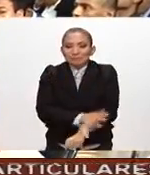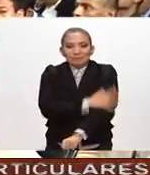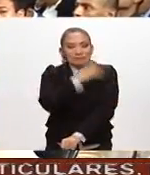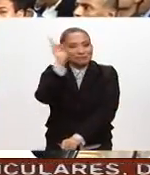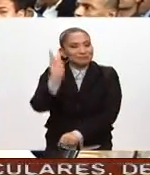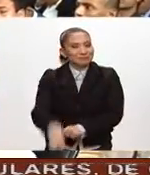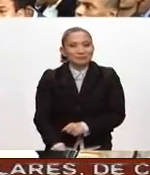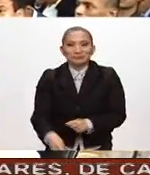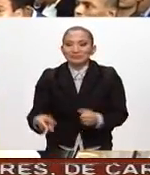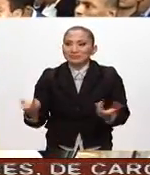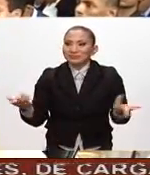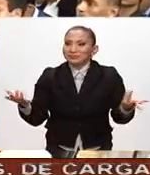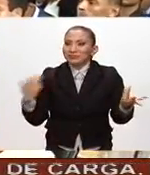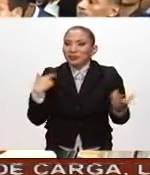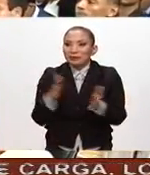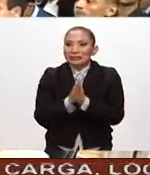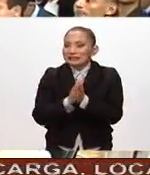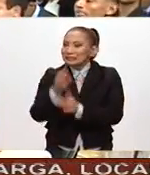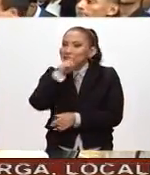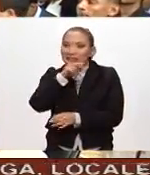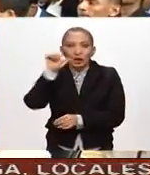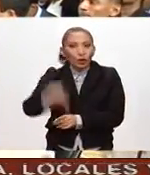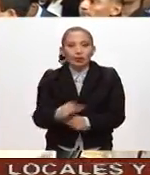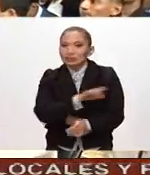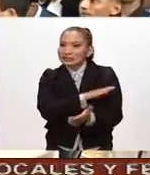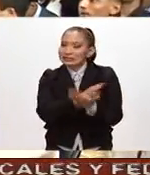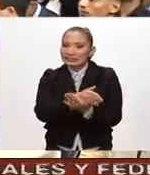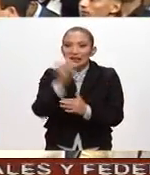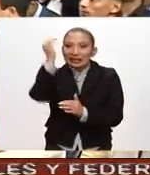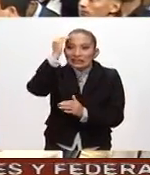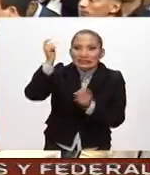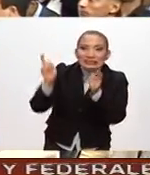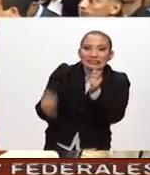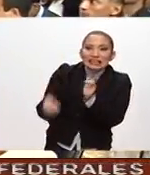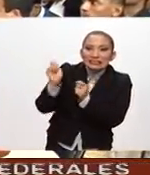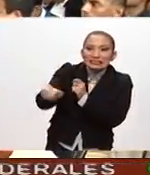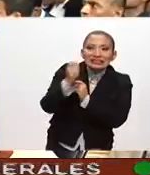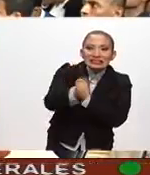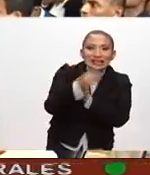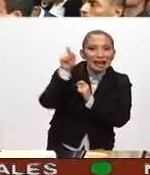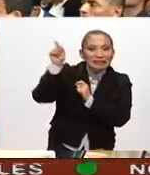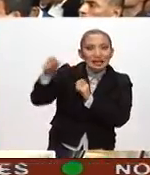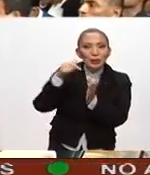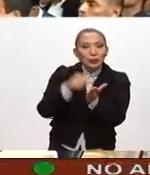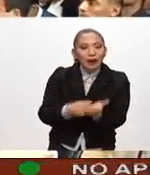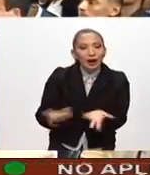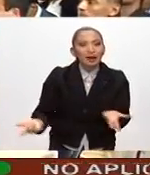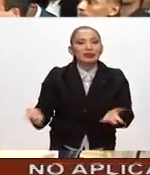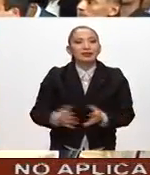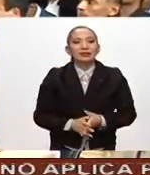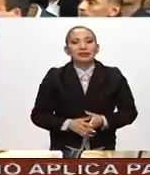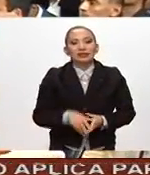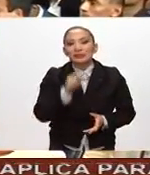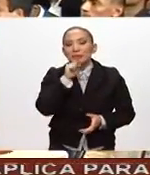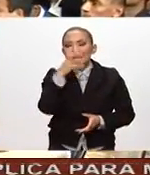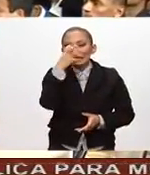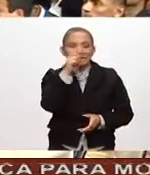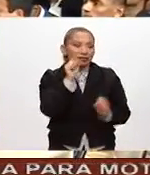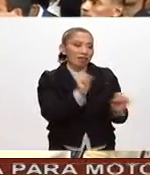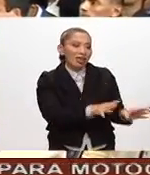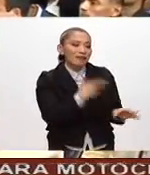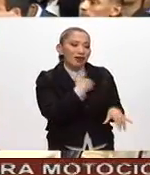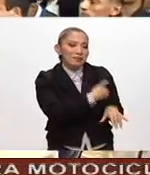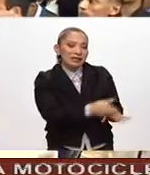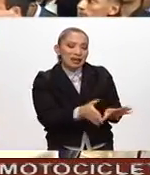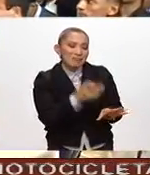y a la vez impaciente también por irme, por conocer, estar allá. A la vez triste por dejar aquí